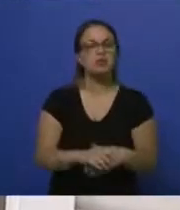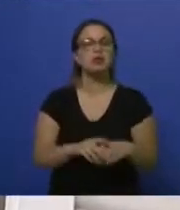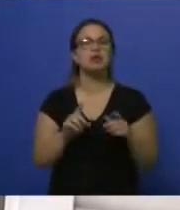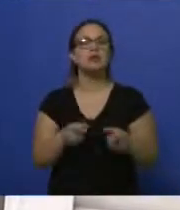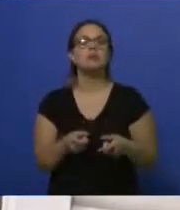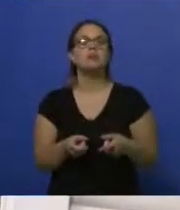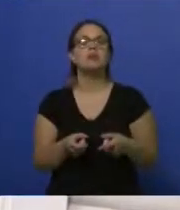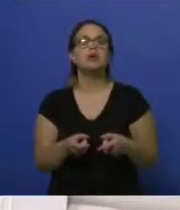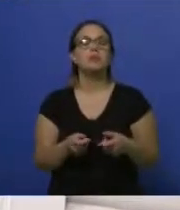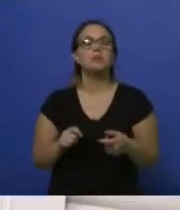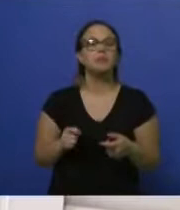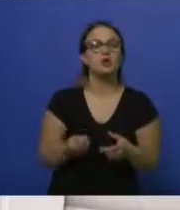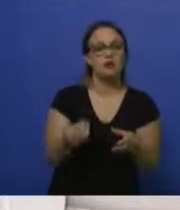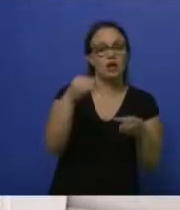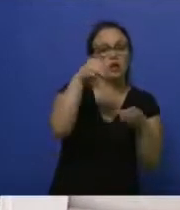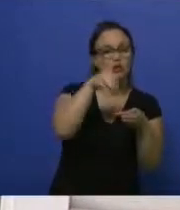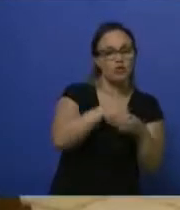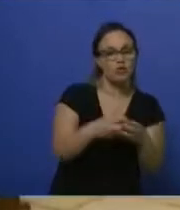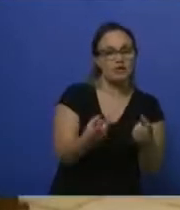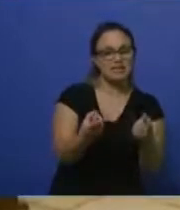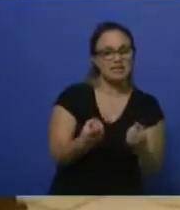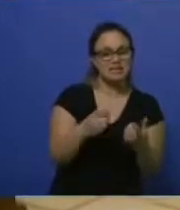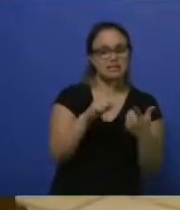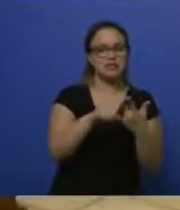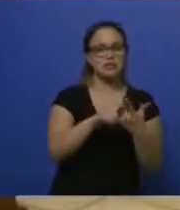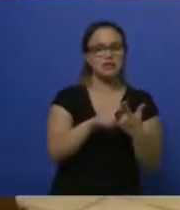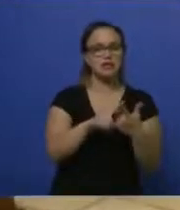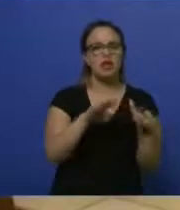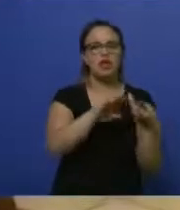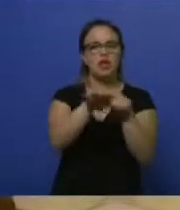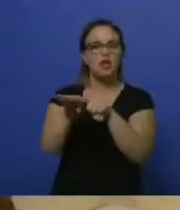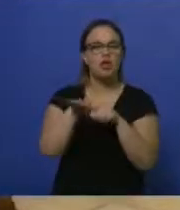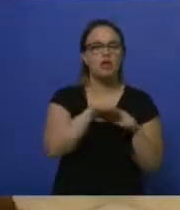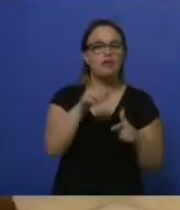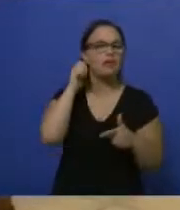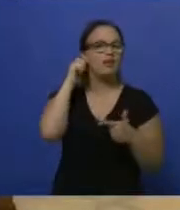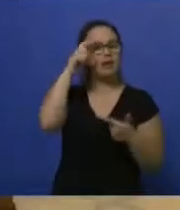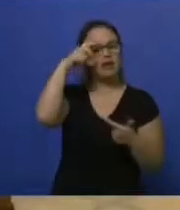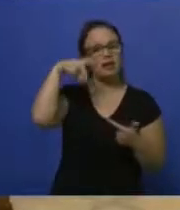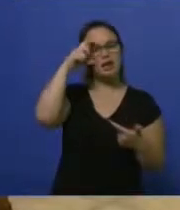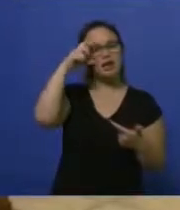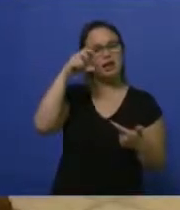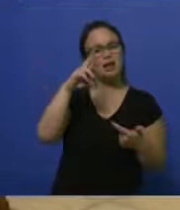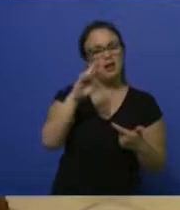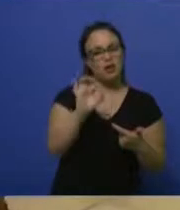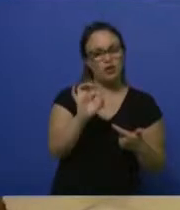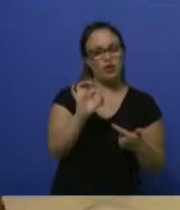incluir políticas de inclusión, necesitamos incluir paridad, igualdad de género, no solo en los cargos electivos, sino de gestión